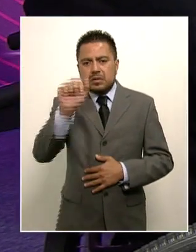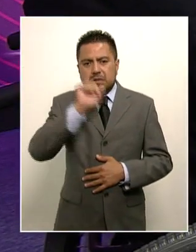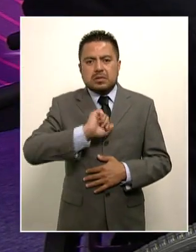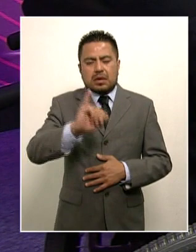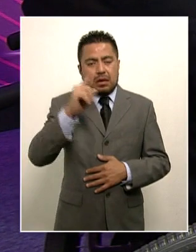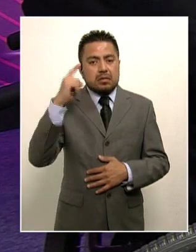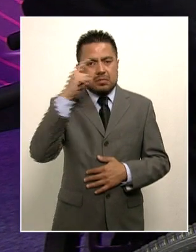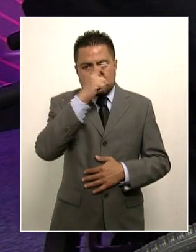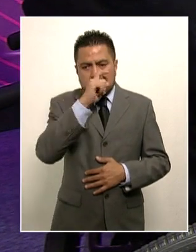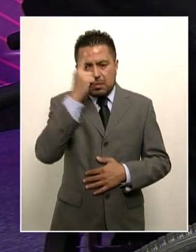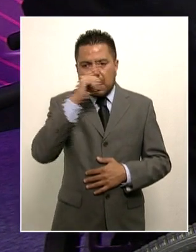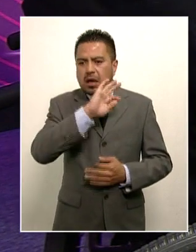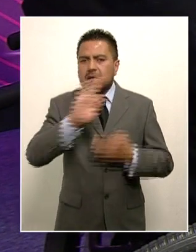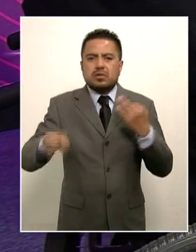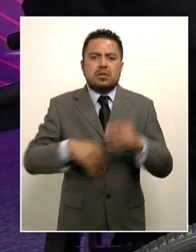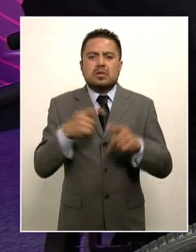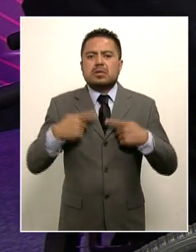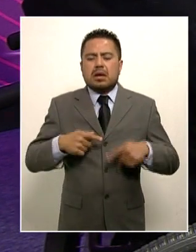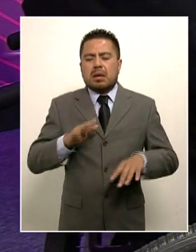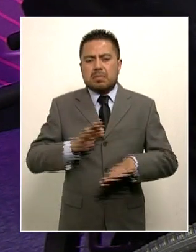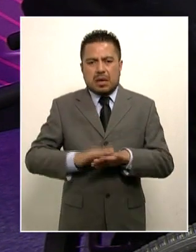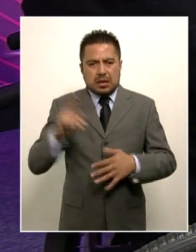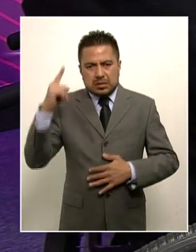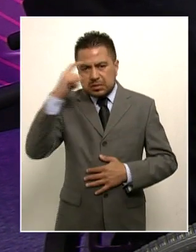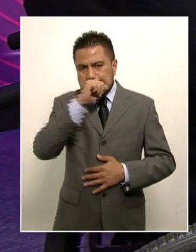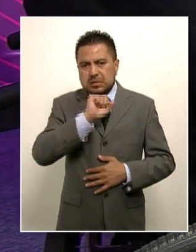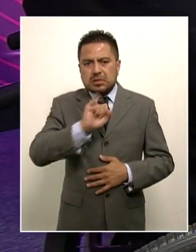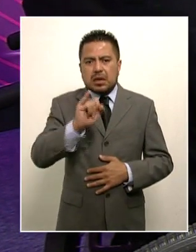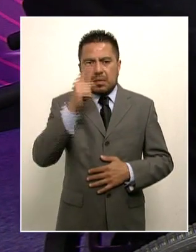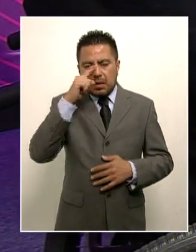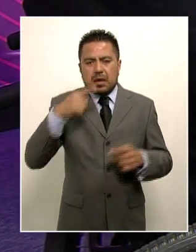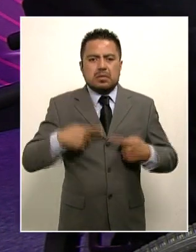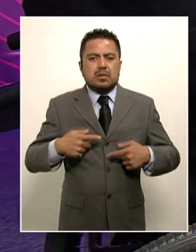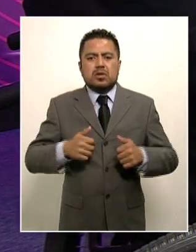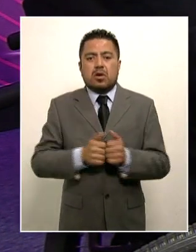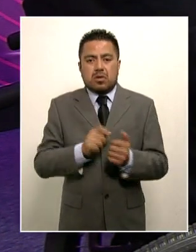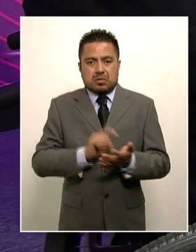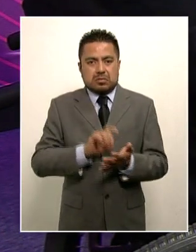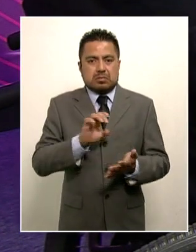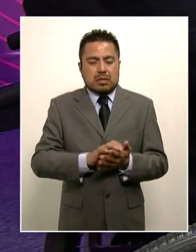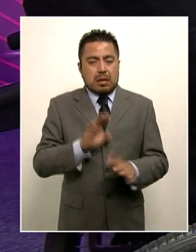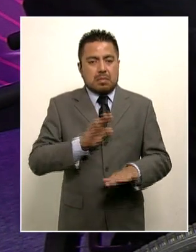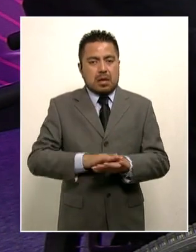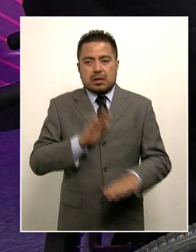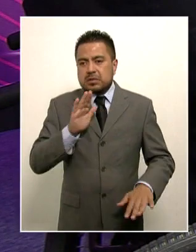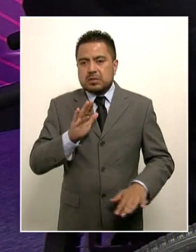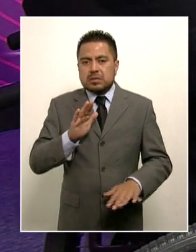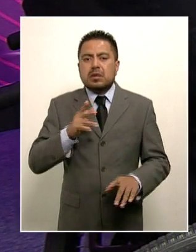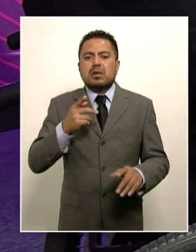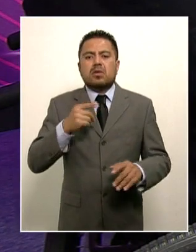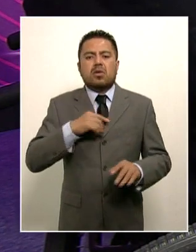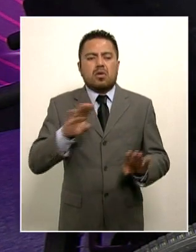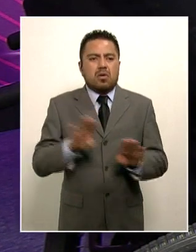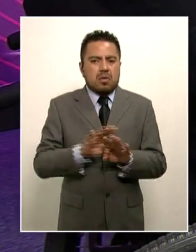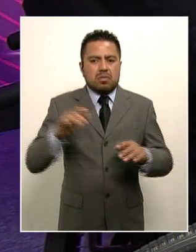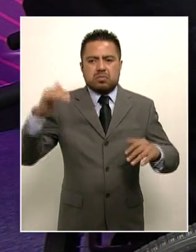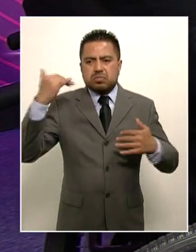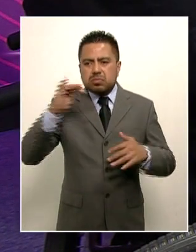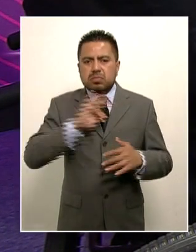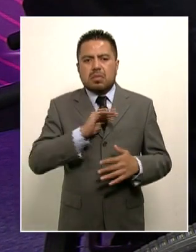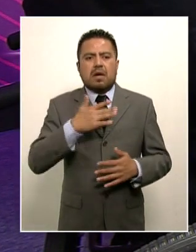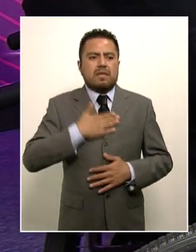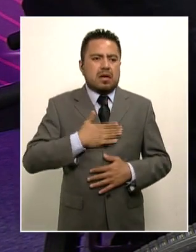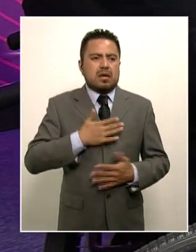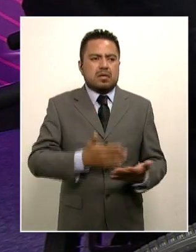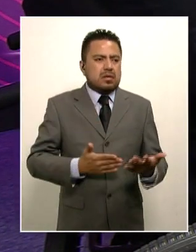es difícil para todos, es mucho más difícil para las personas con discapacidad, ¿no? Es decir, tomar un baño, cosas